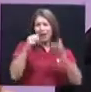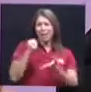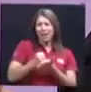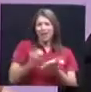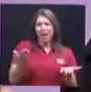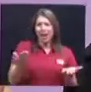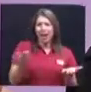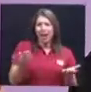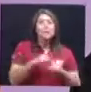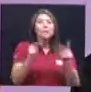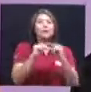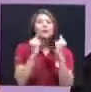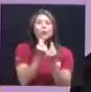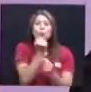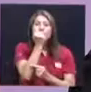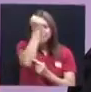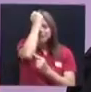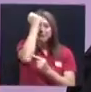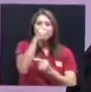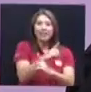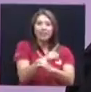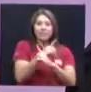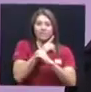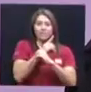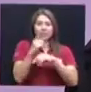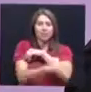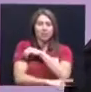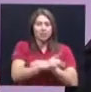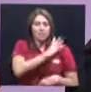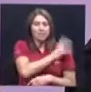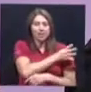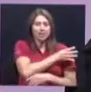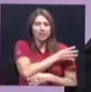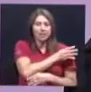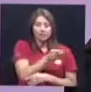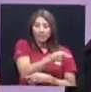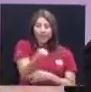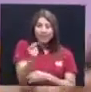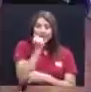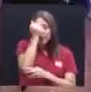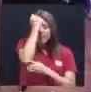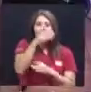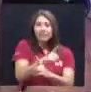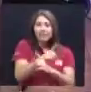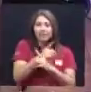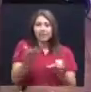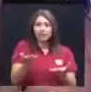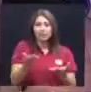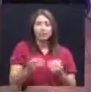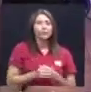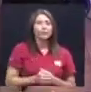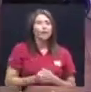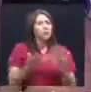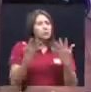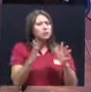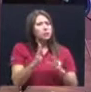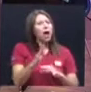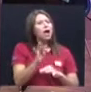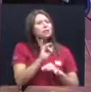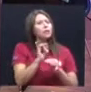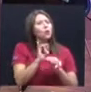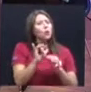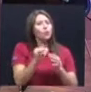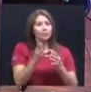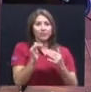jamas está defendiendo la tierra Palestina Ellos están defendiendo Pero ha sido catalogado como así